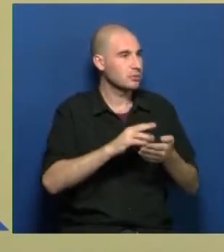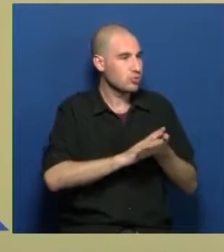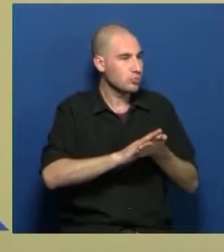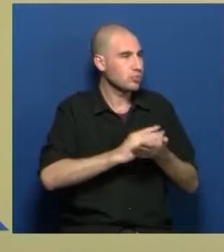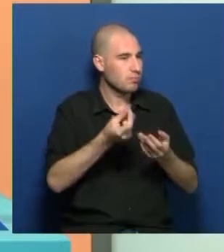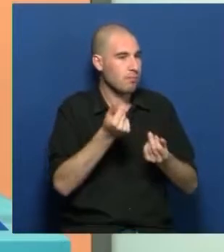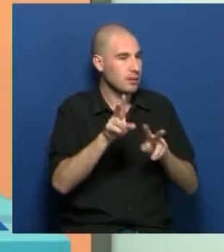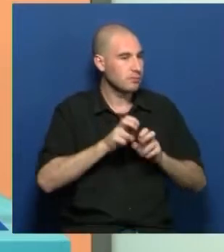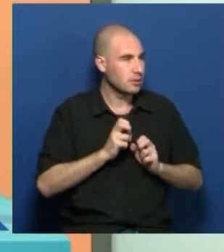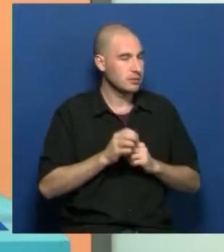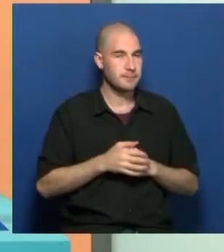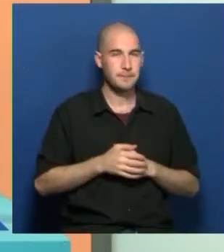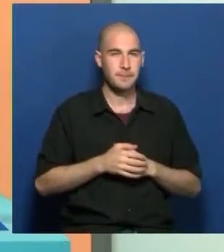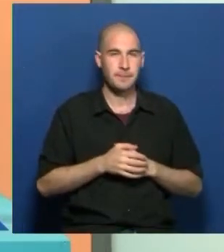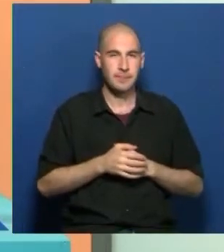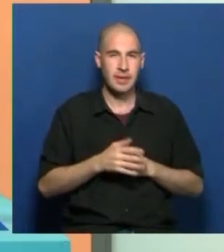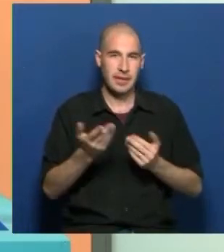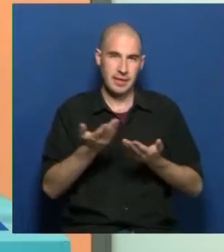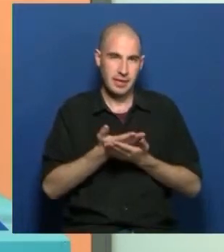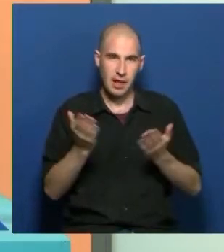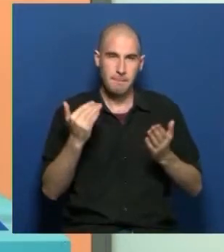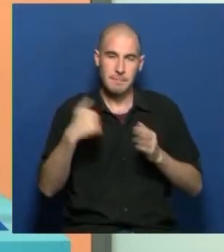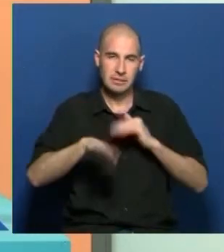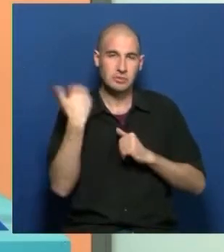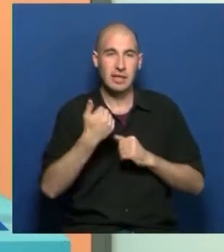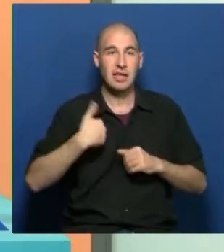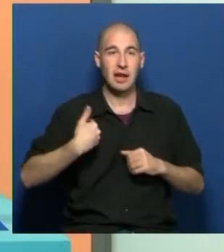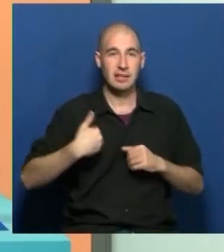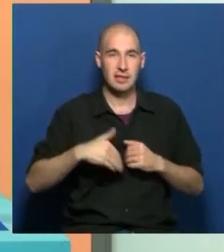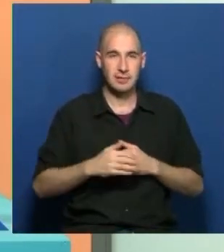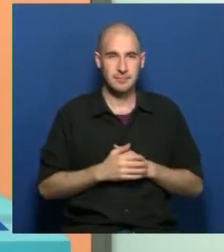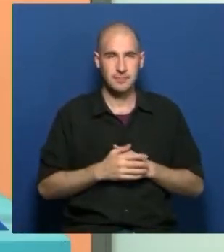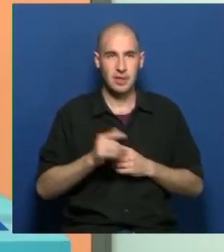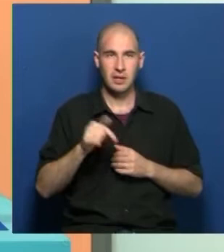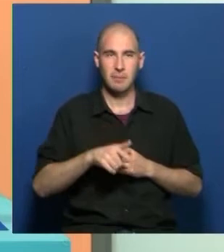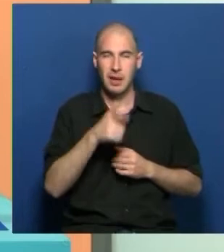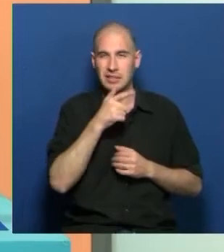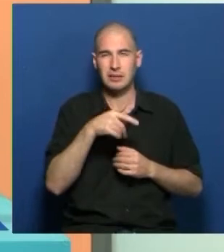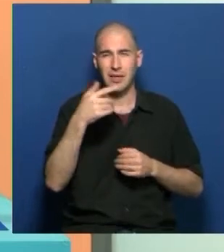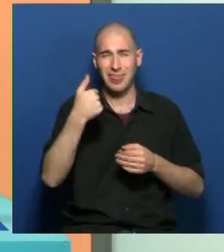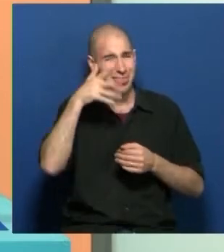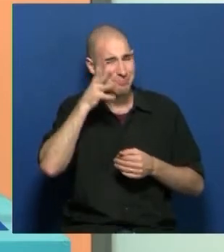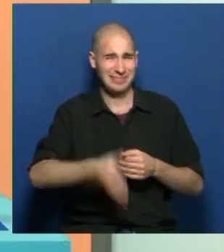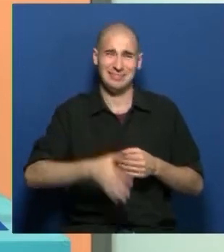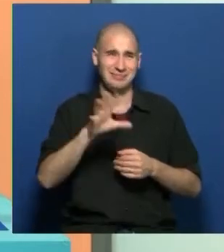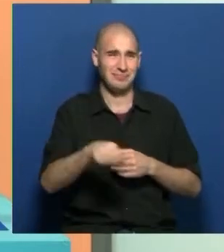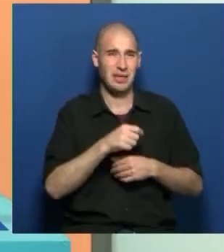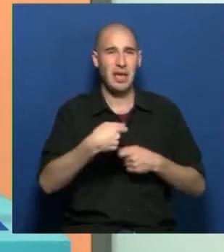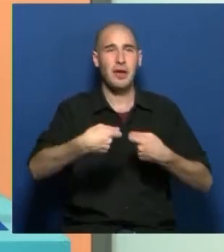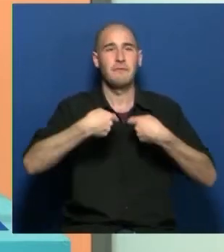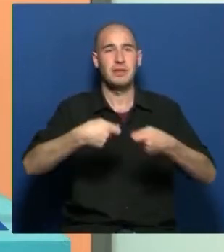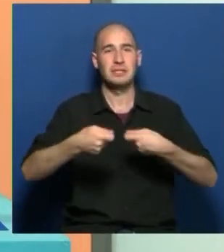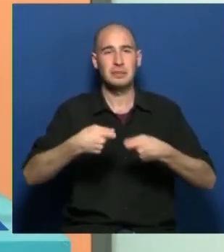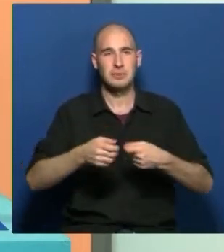en Argentina? Bueno, fundamentalmente la Argentina ha abusado durante muchos años de